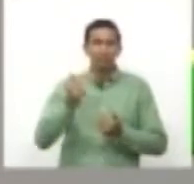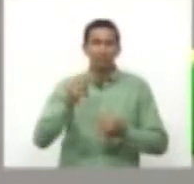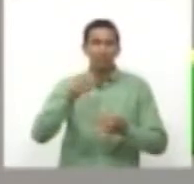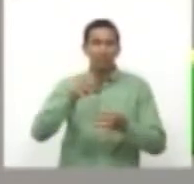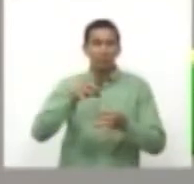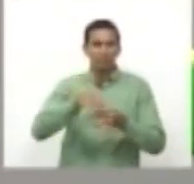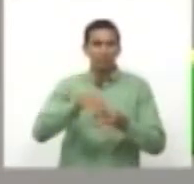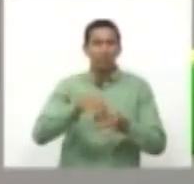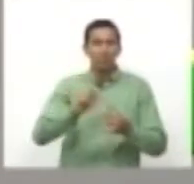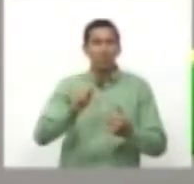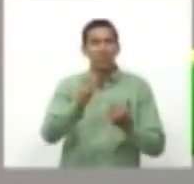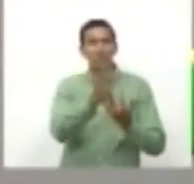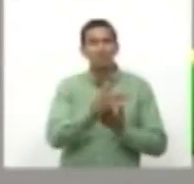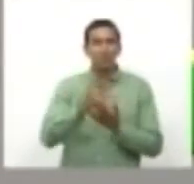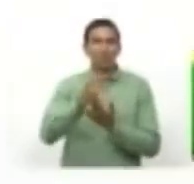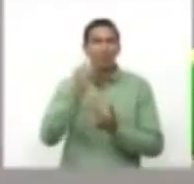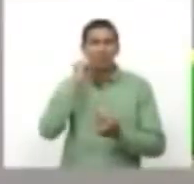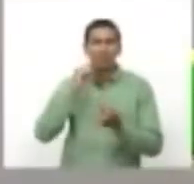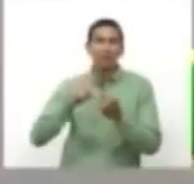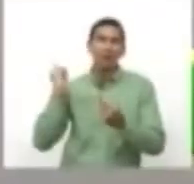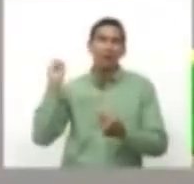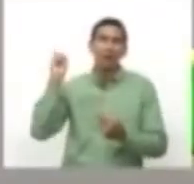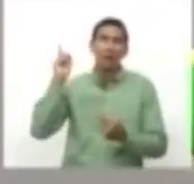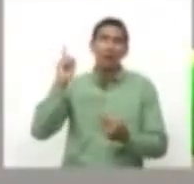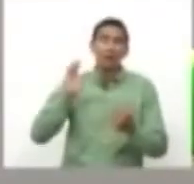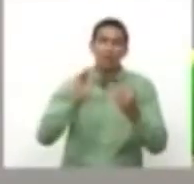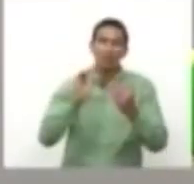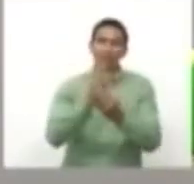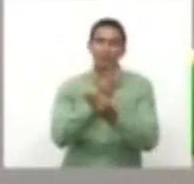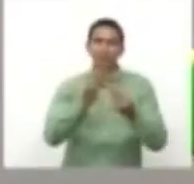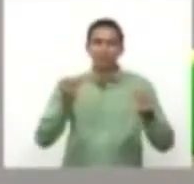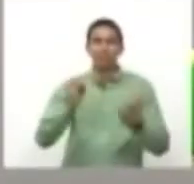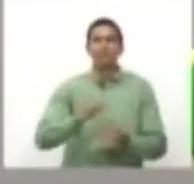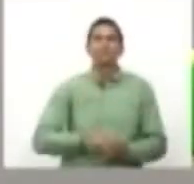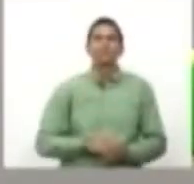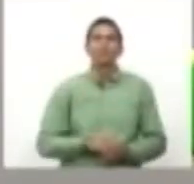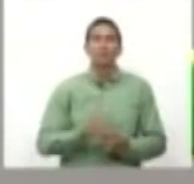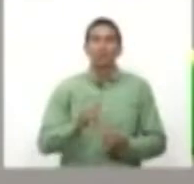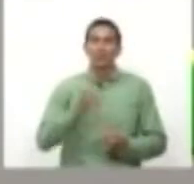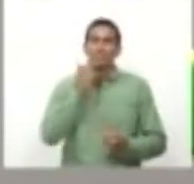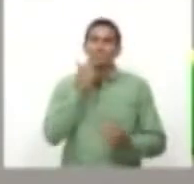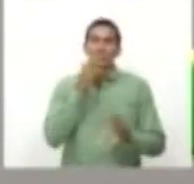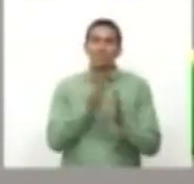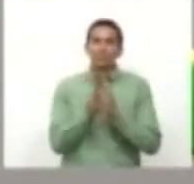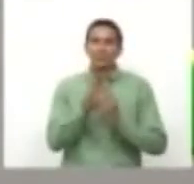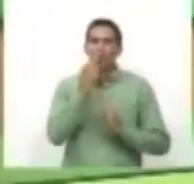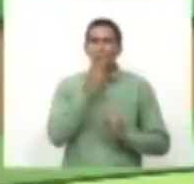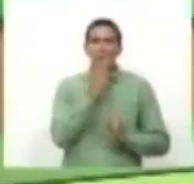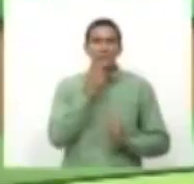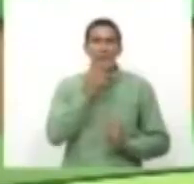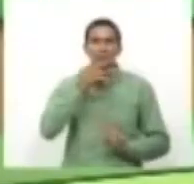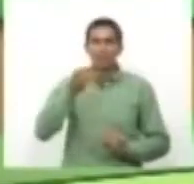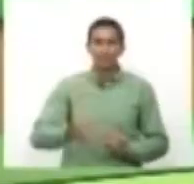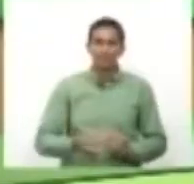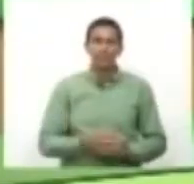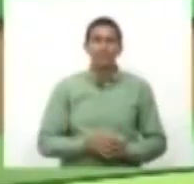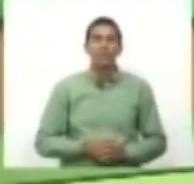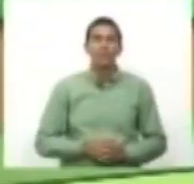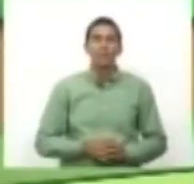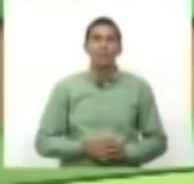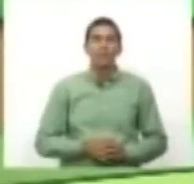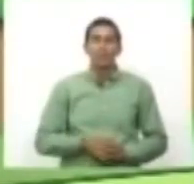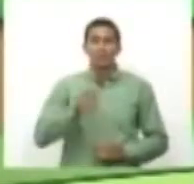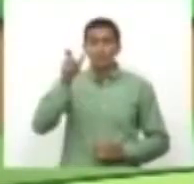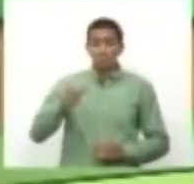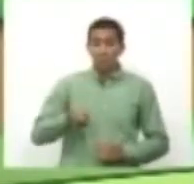nos agobia hace más de 55 años. Leonel Arenas Mafió, Las Noticias, un compromiso con la verdad. Un atracador murió a